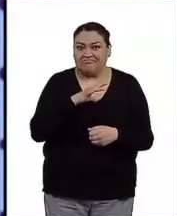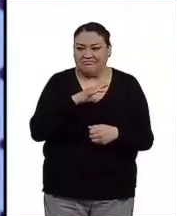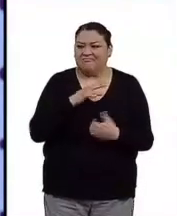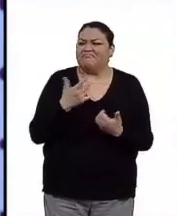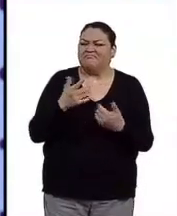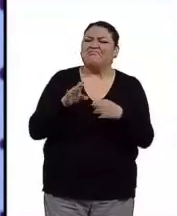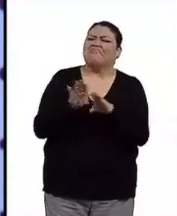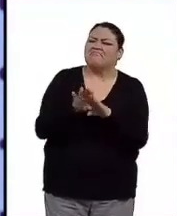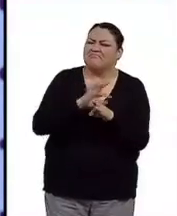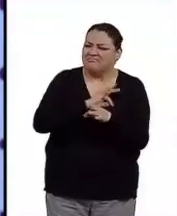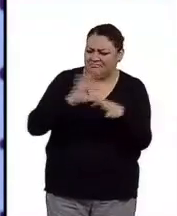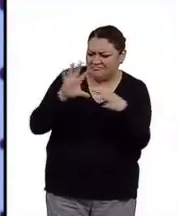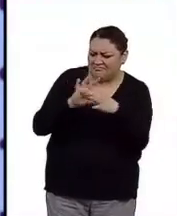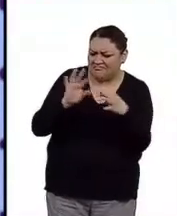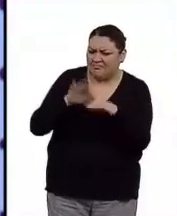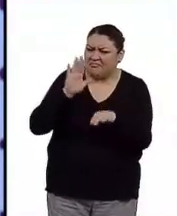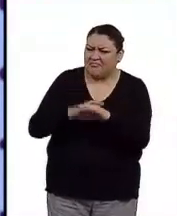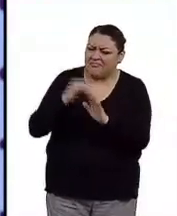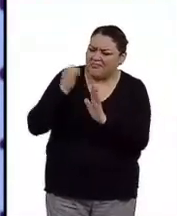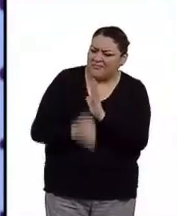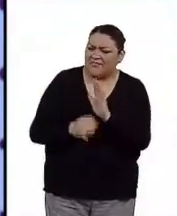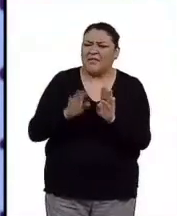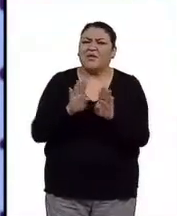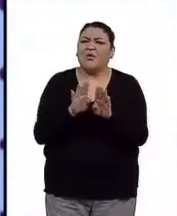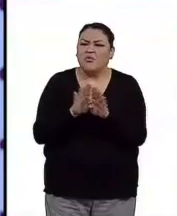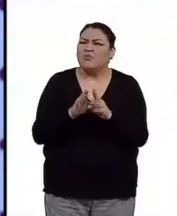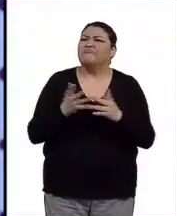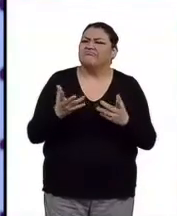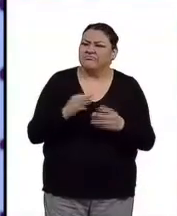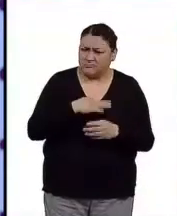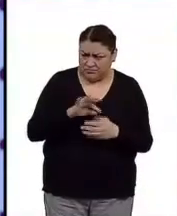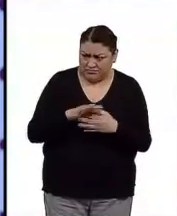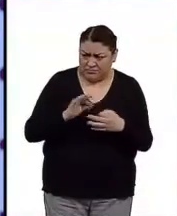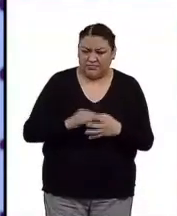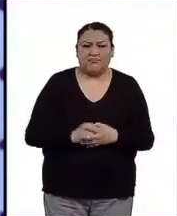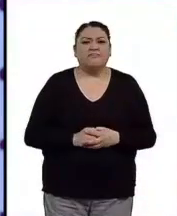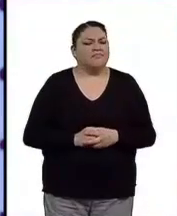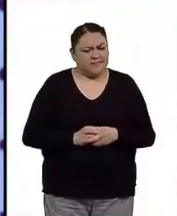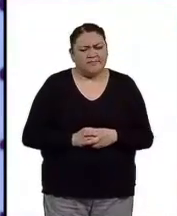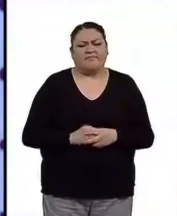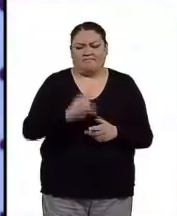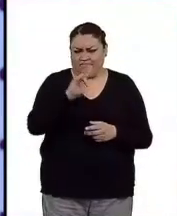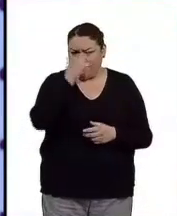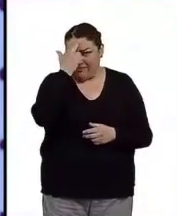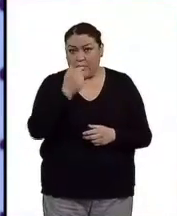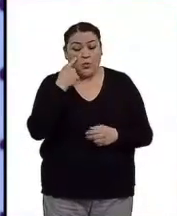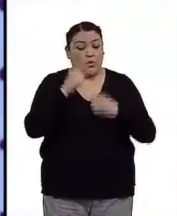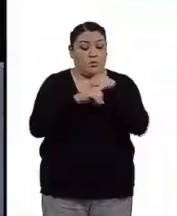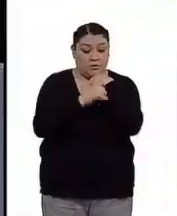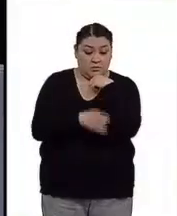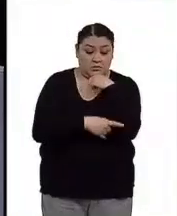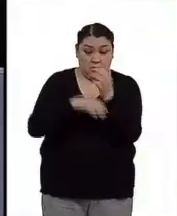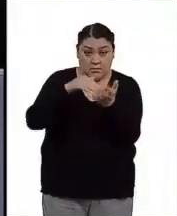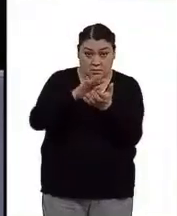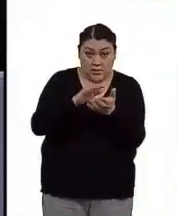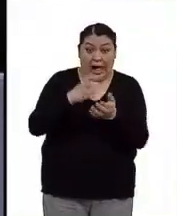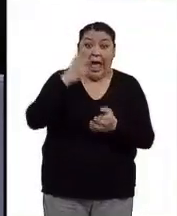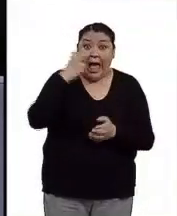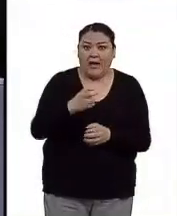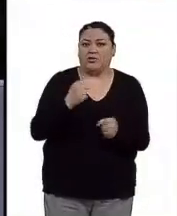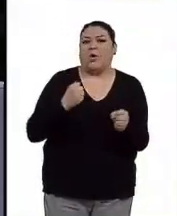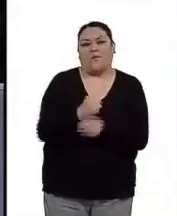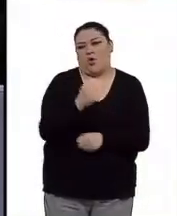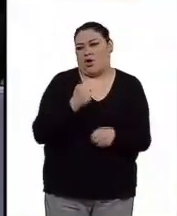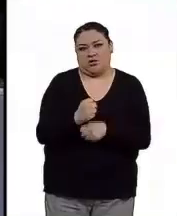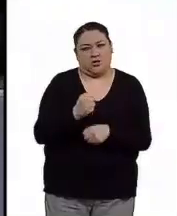podríamos encuadrarlo dentro de esta particularidad? Sí, claro que un despido por embarazo es violencia laboral. La Ley General de Acceso